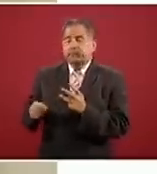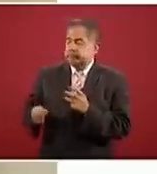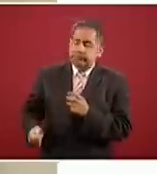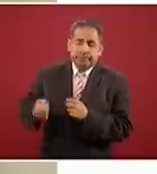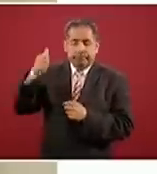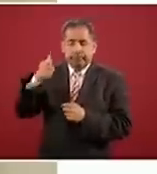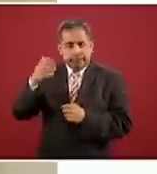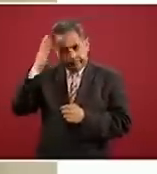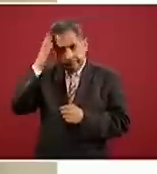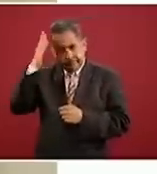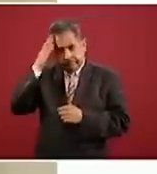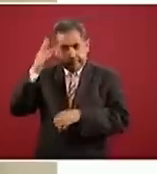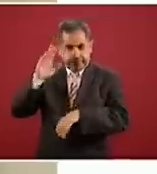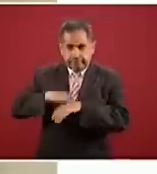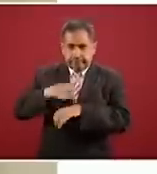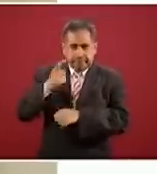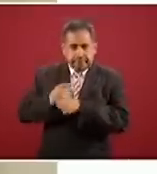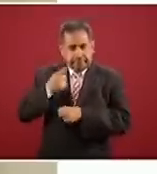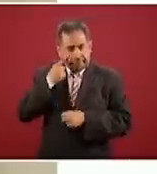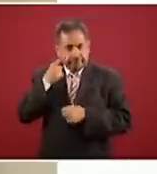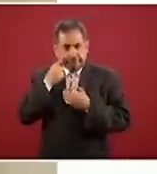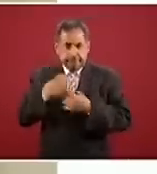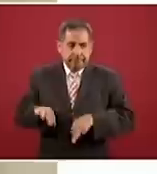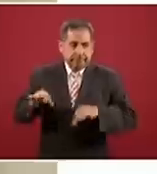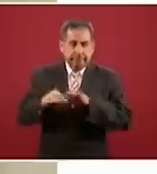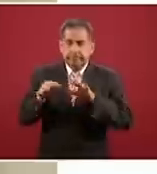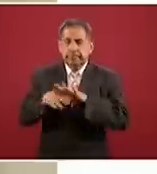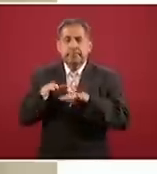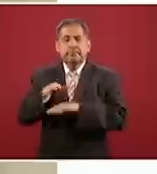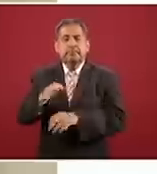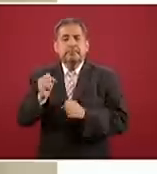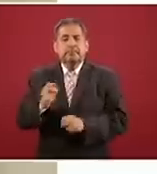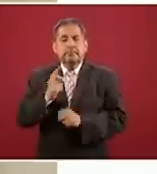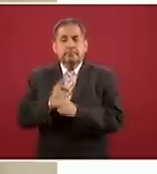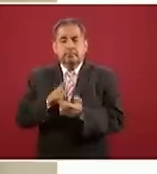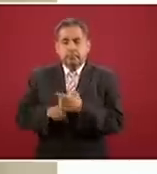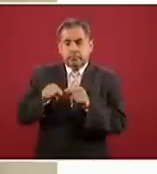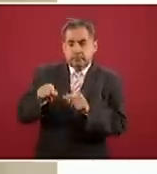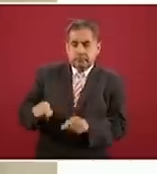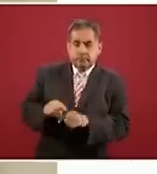prioridad que se le dio dentro del plan de seguridad.